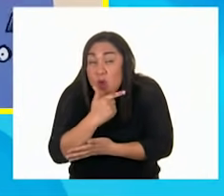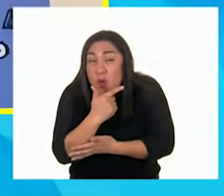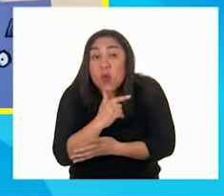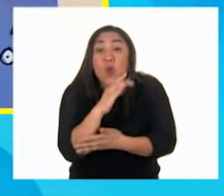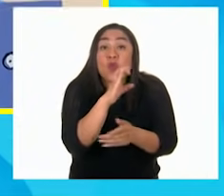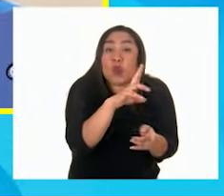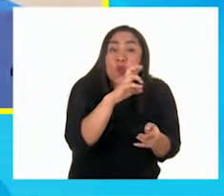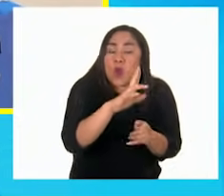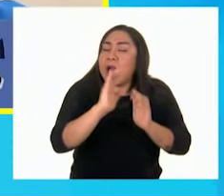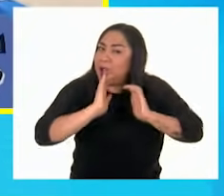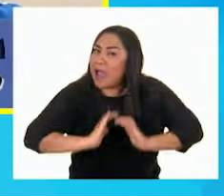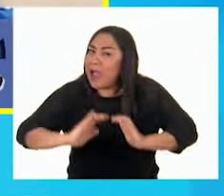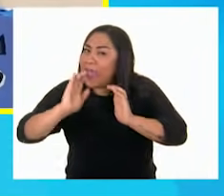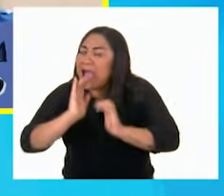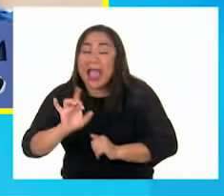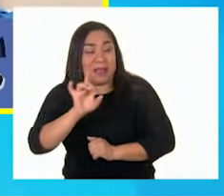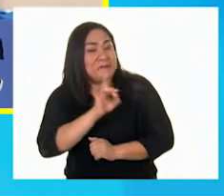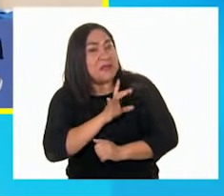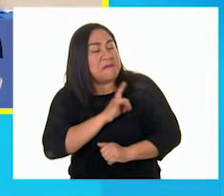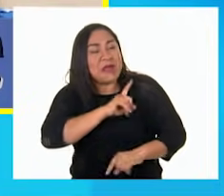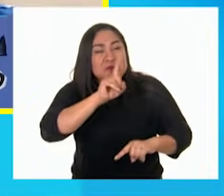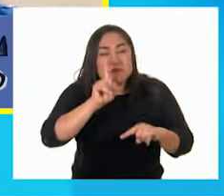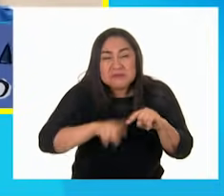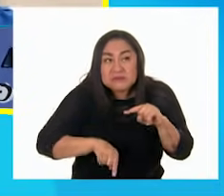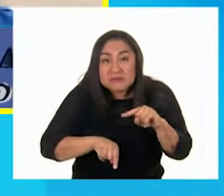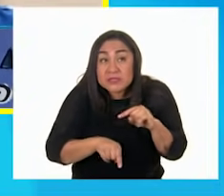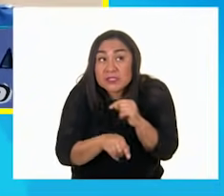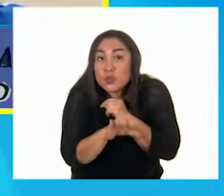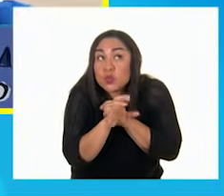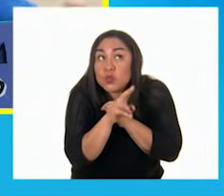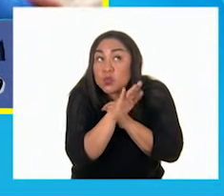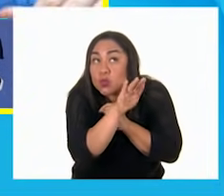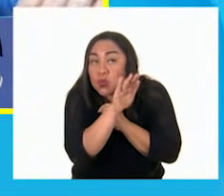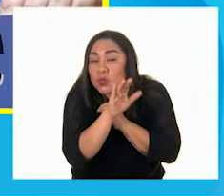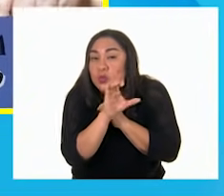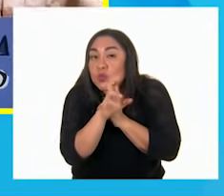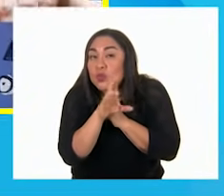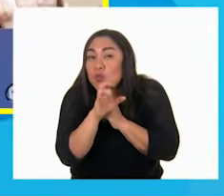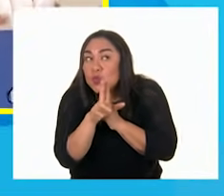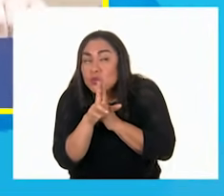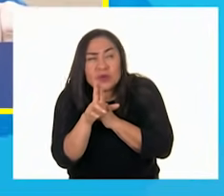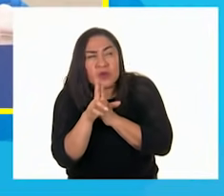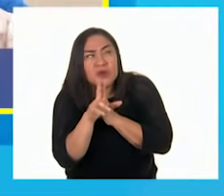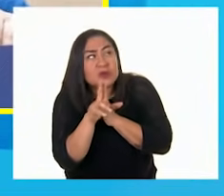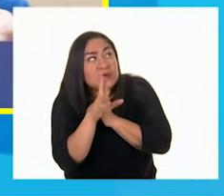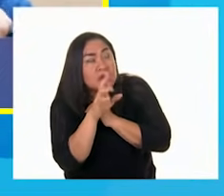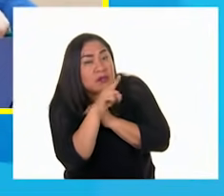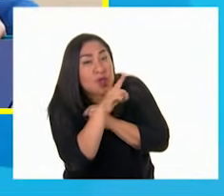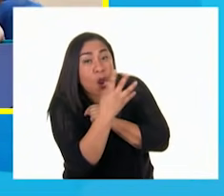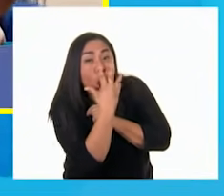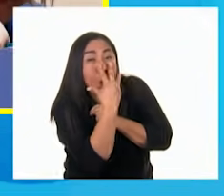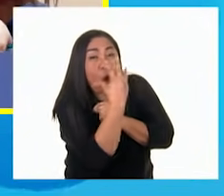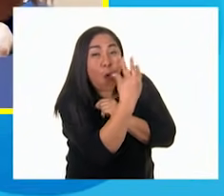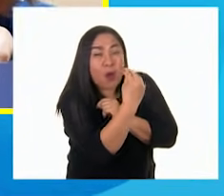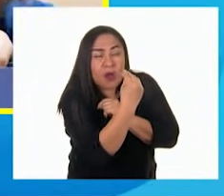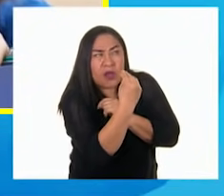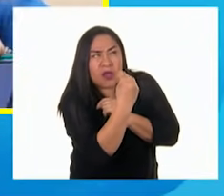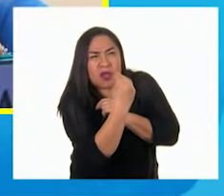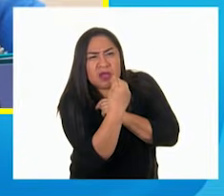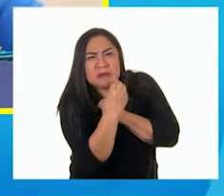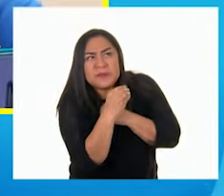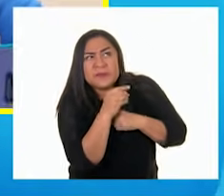El cucú cantando el miedo nos quitó. Cucú, cucú. Lobo,